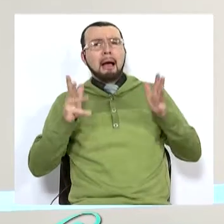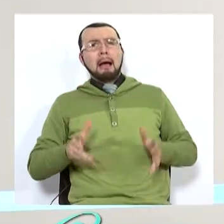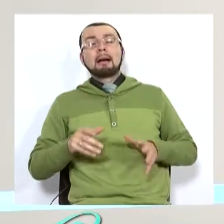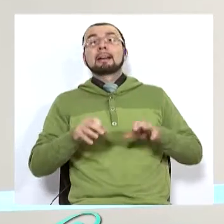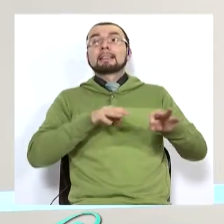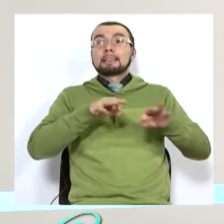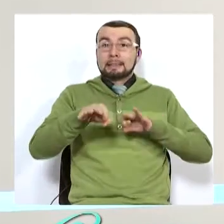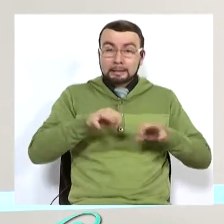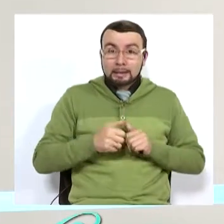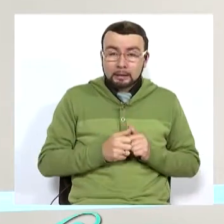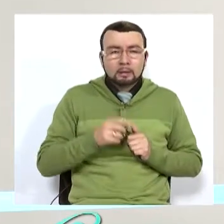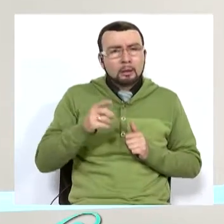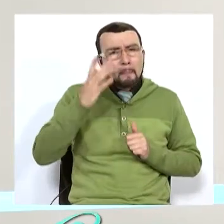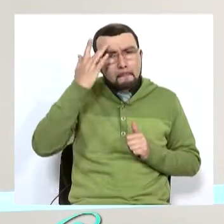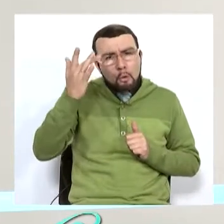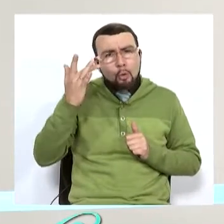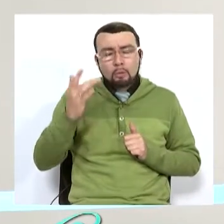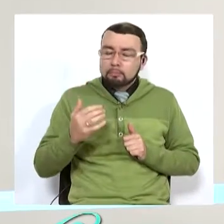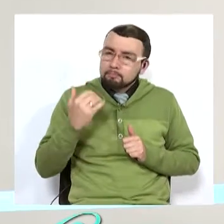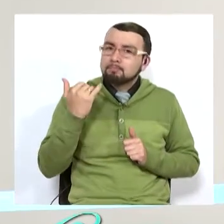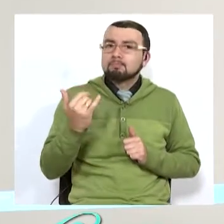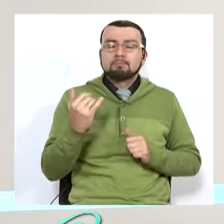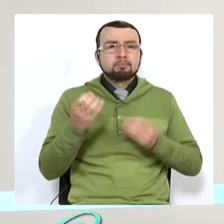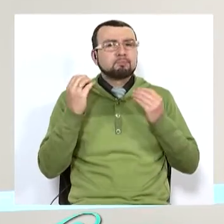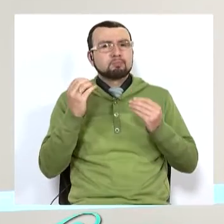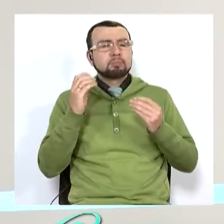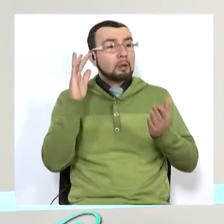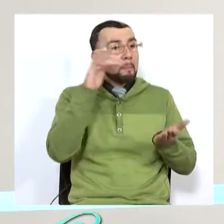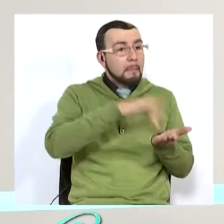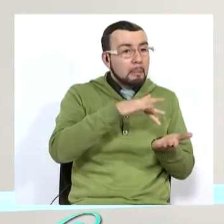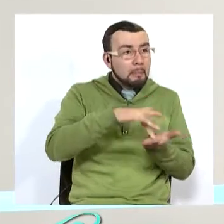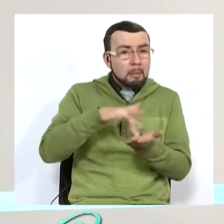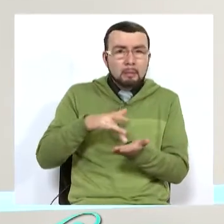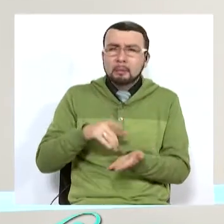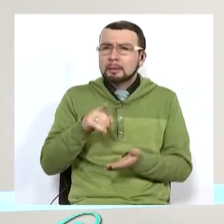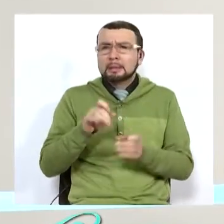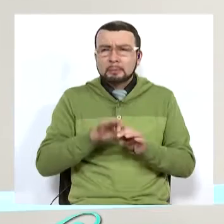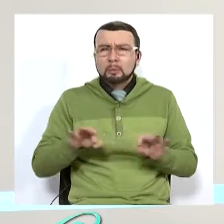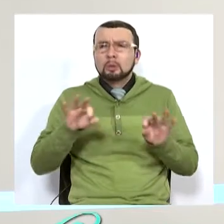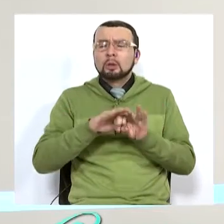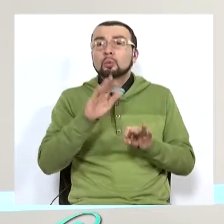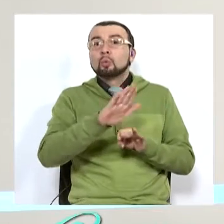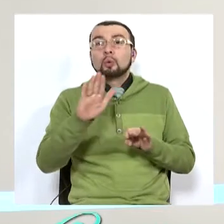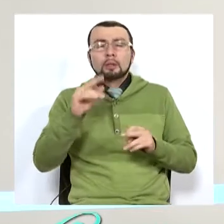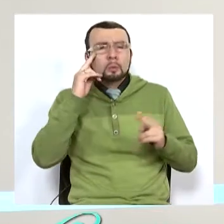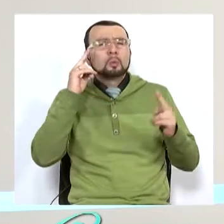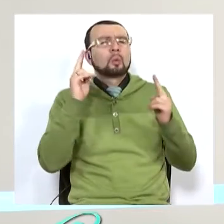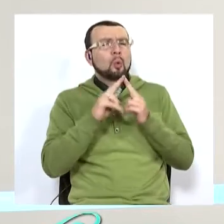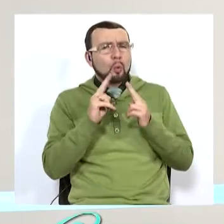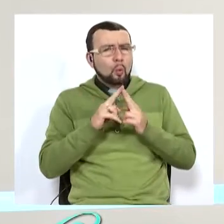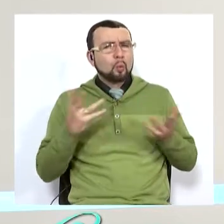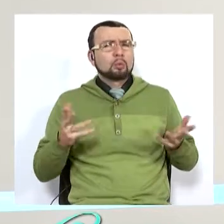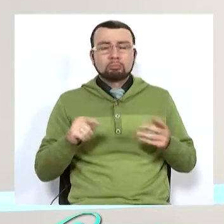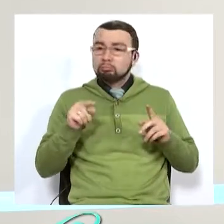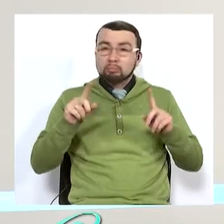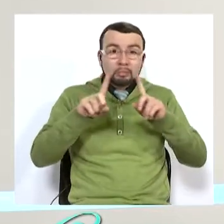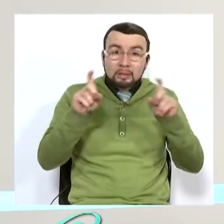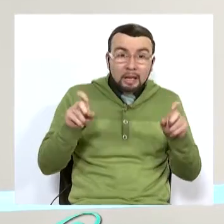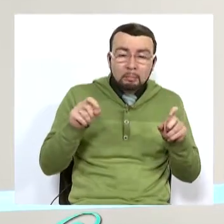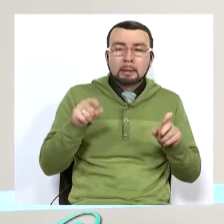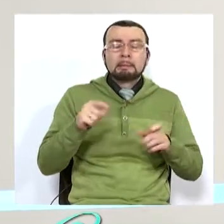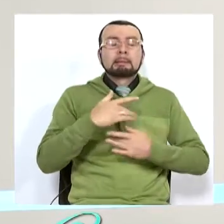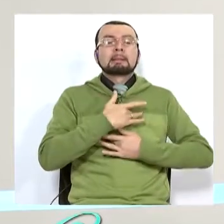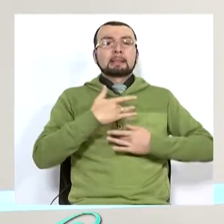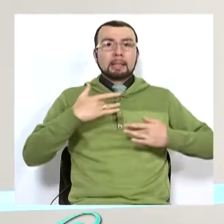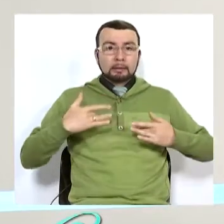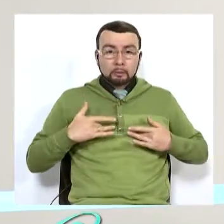porque es un motivo de consulta que es importante que todos ustedes conozcan, y es un tema de salud